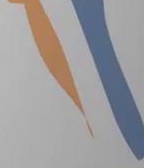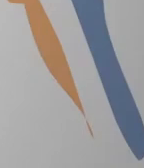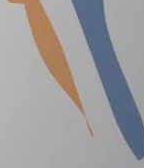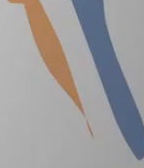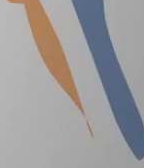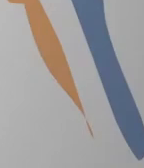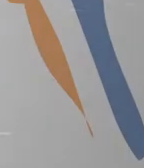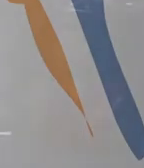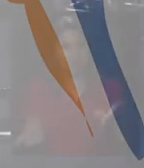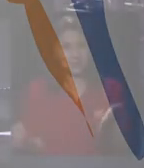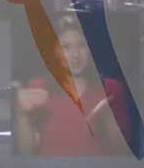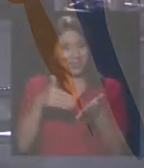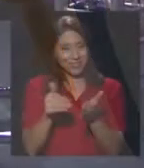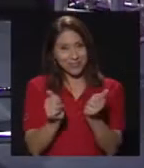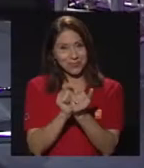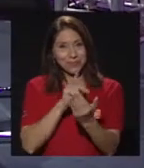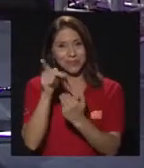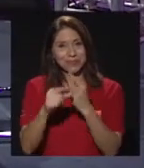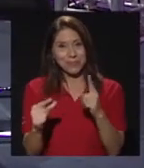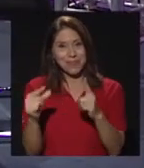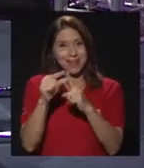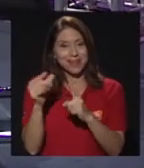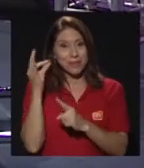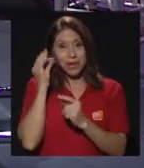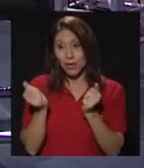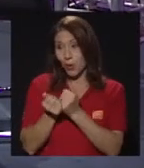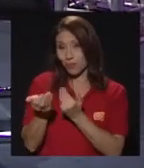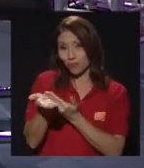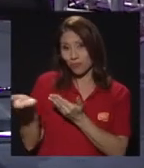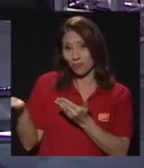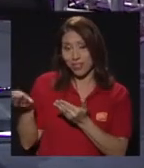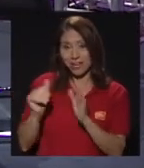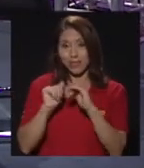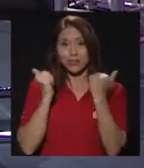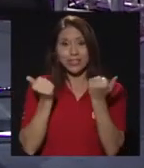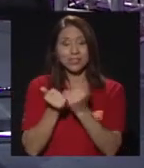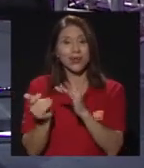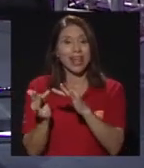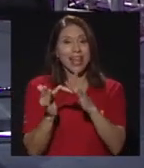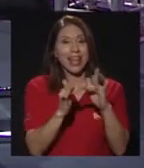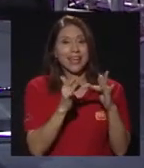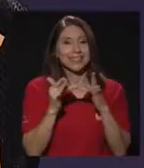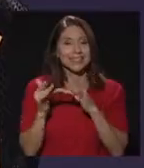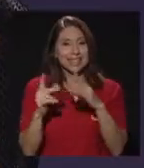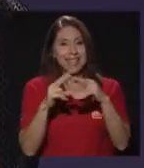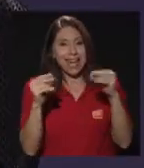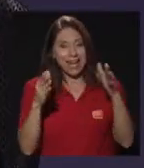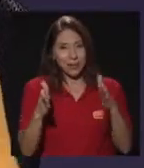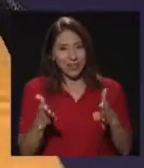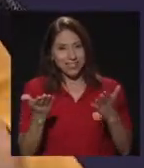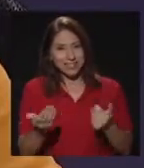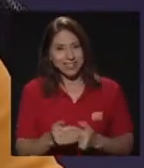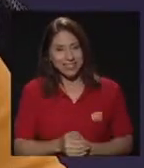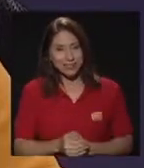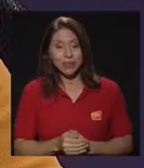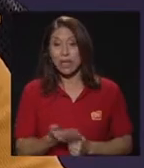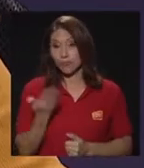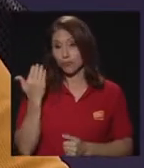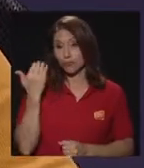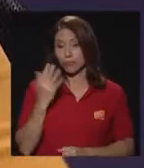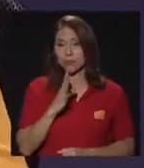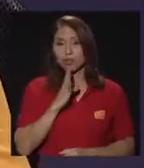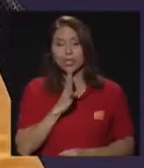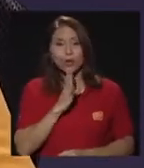Buenas, estamos de vuelta con Palabra de Mujer con las compañeras de la Asociación Enlaces Nicaragüenses. Hemos estado